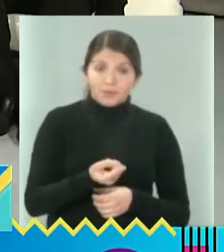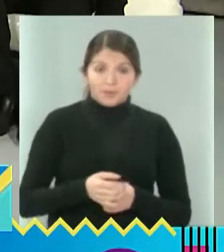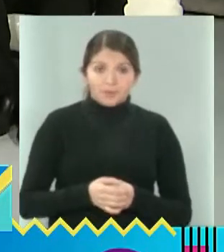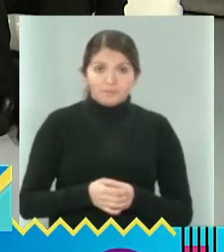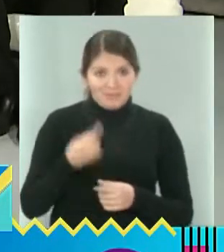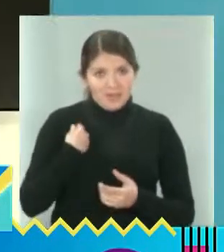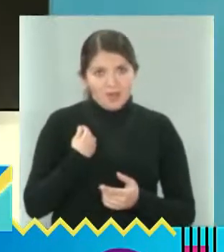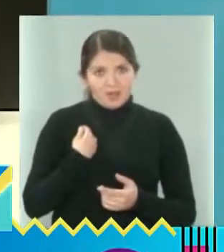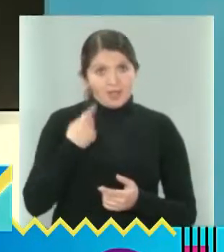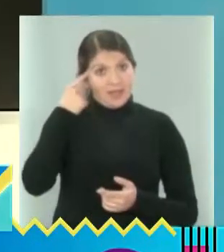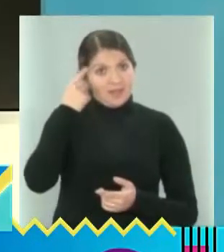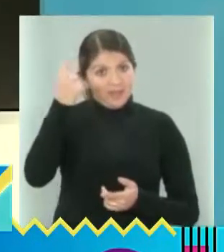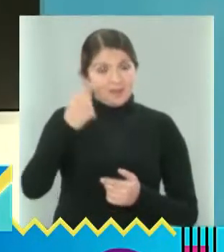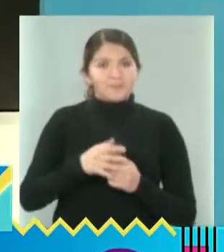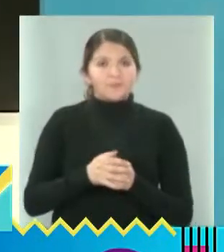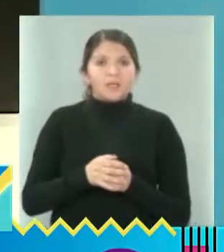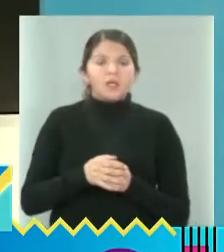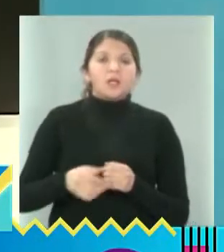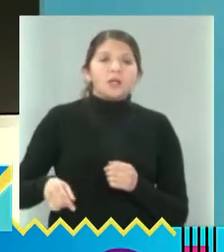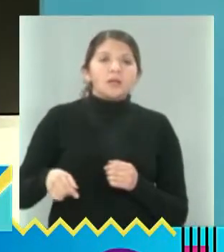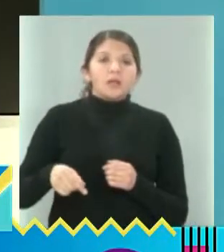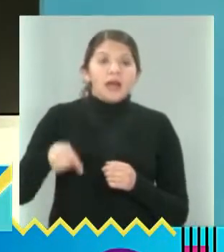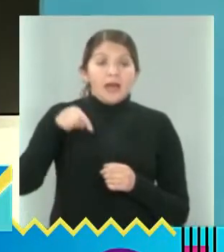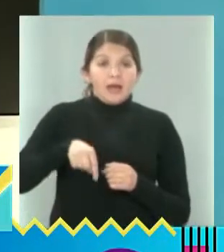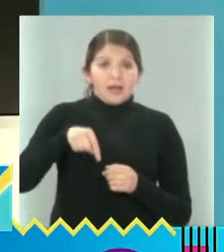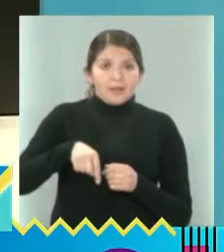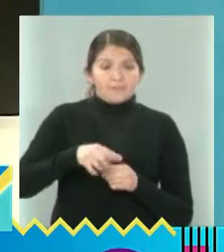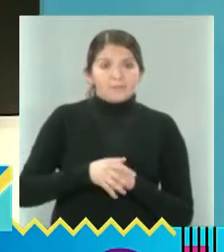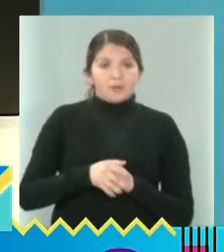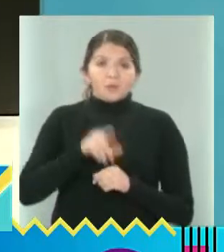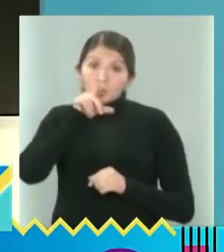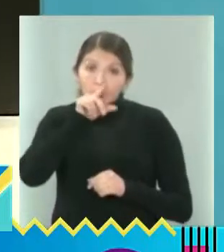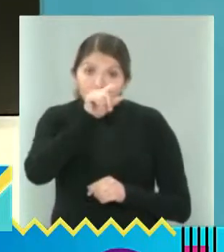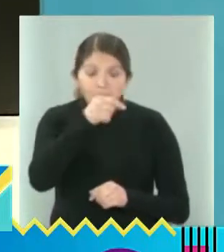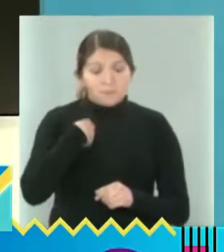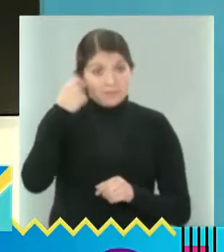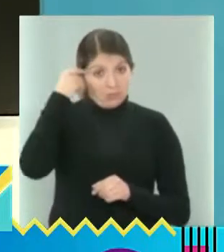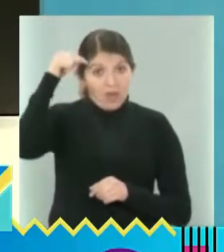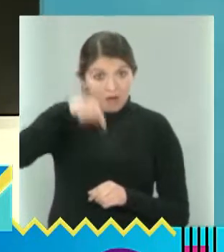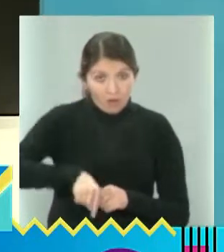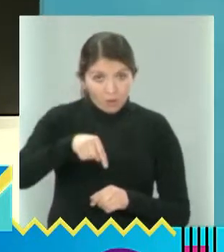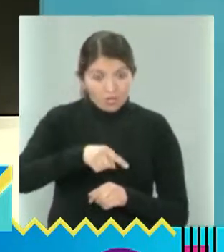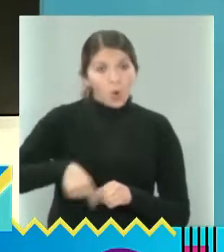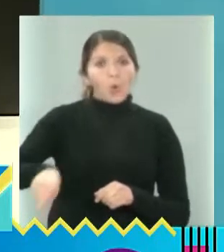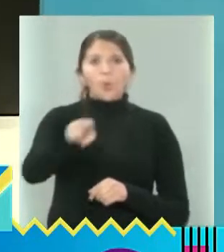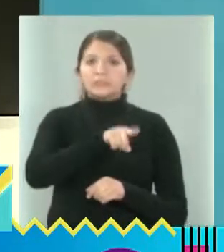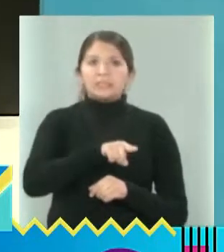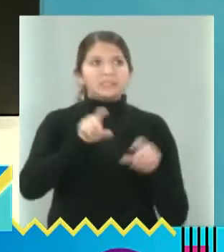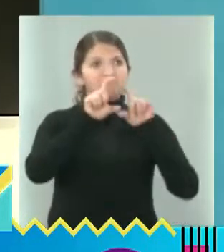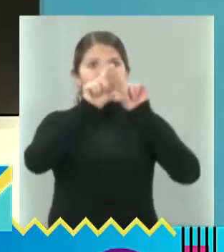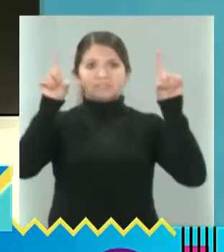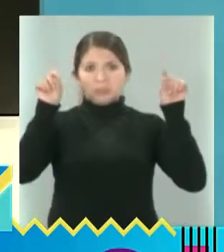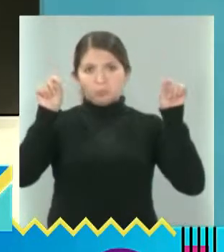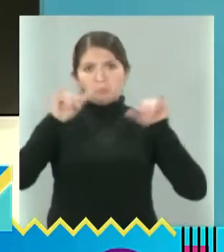en distintos parecidos hacer algo que tiene que ver con, bueno, vamos a tuitear en vivo. Dale. La consigna es que ustedes den un titular, no sé,